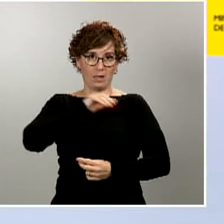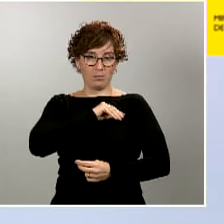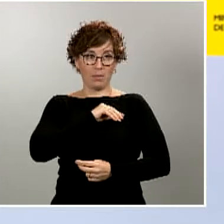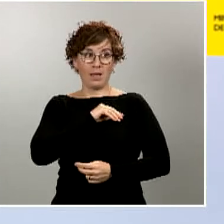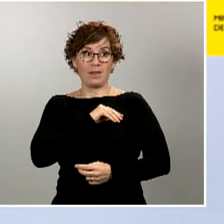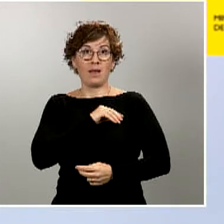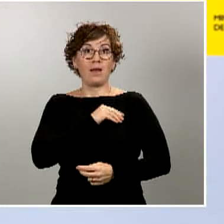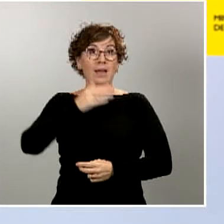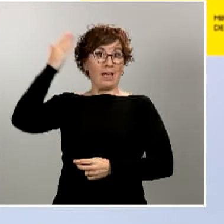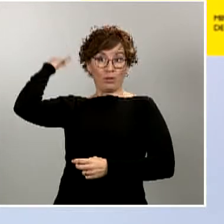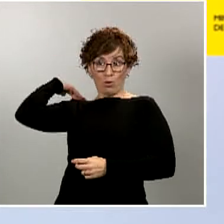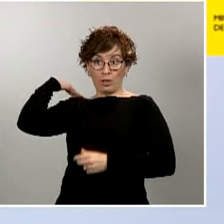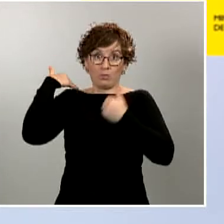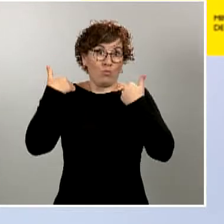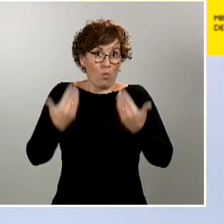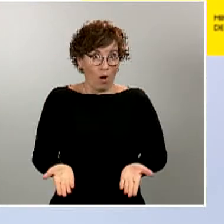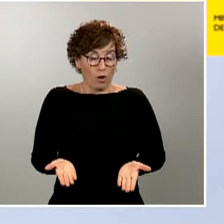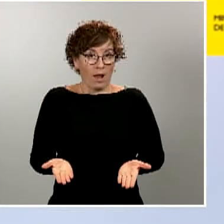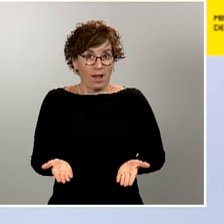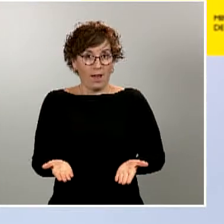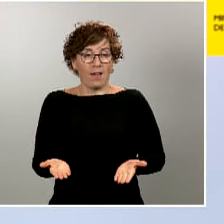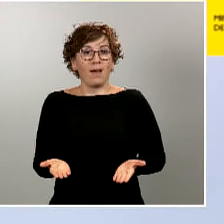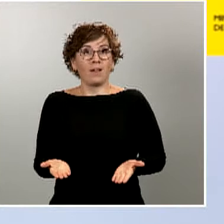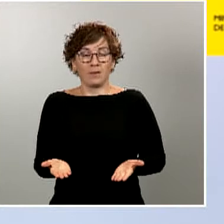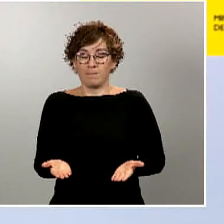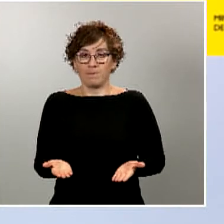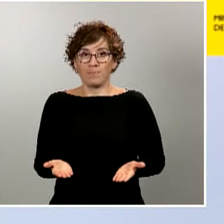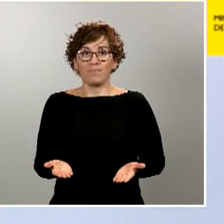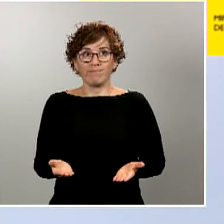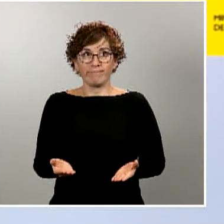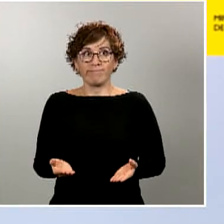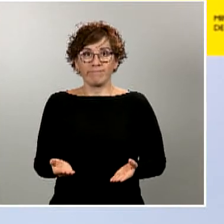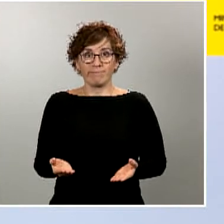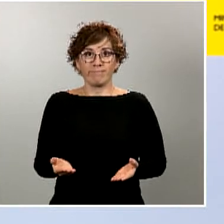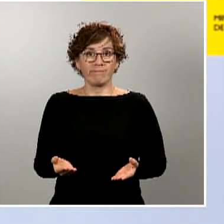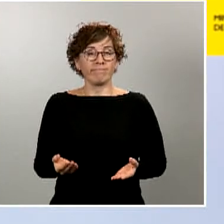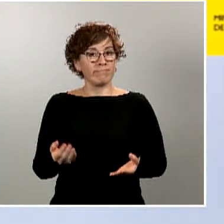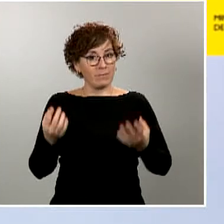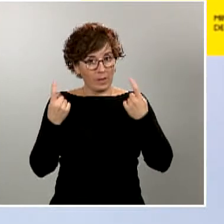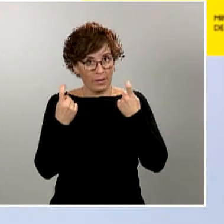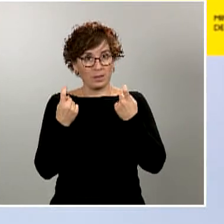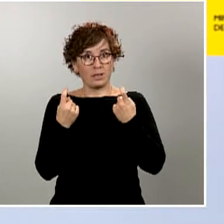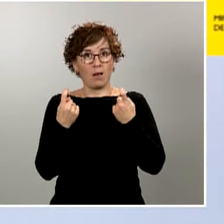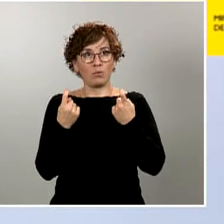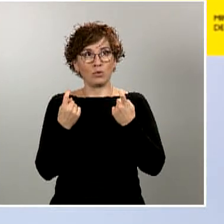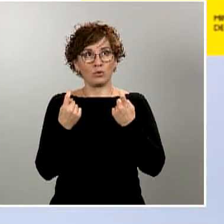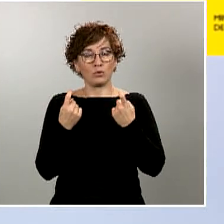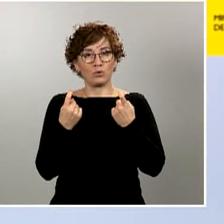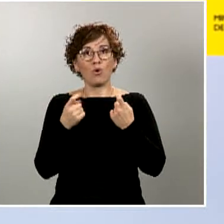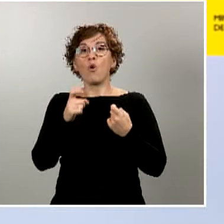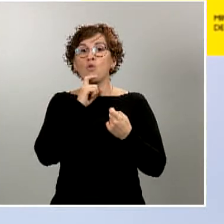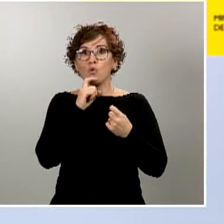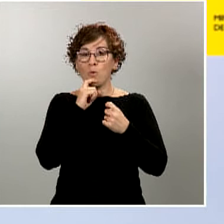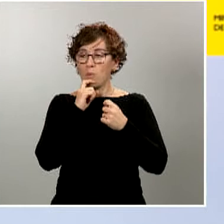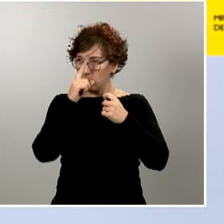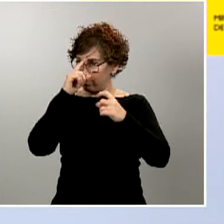como ahora, también tenemos esta cuestión. Necesitamos una concertación para lanzar la economía,